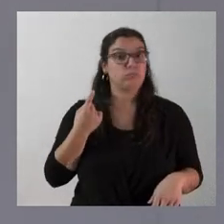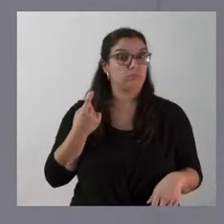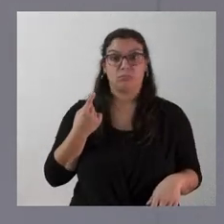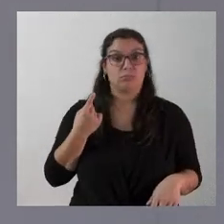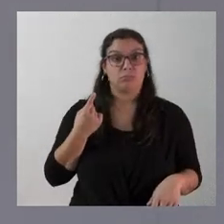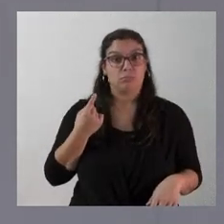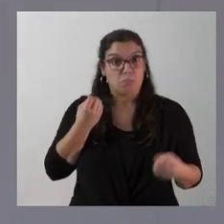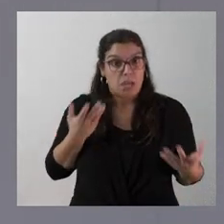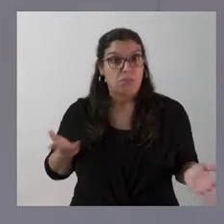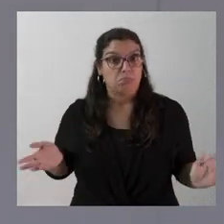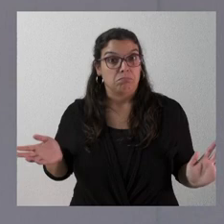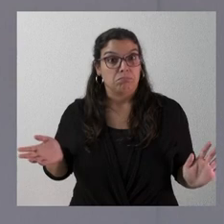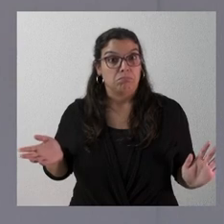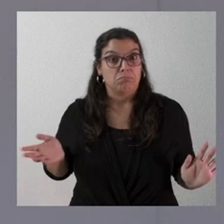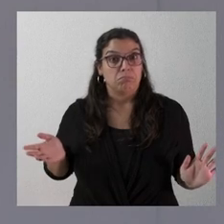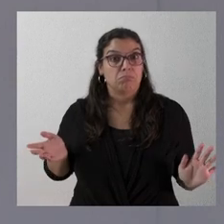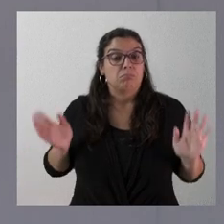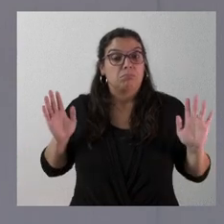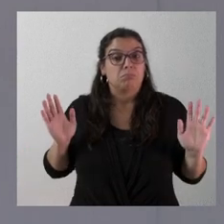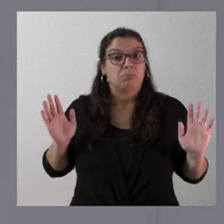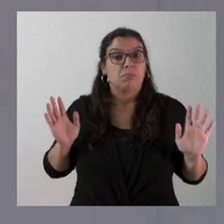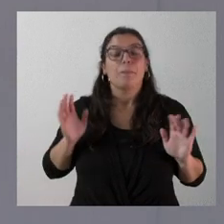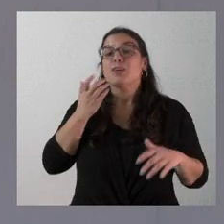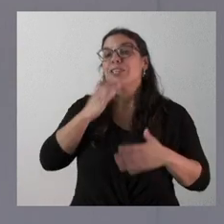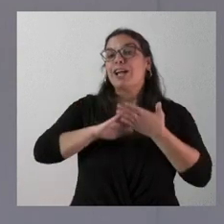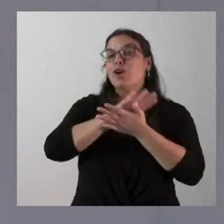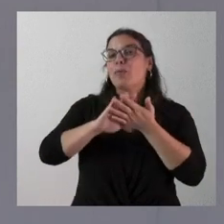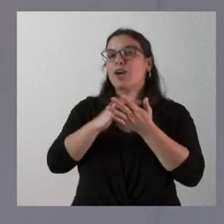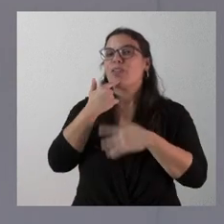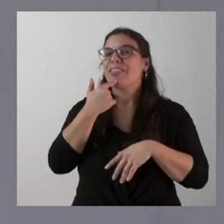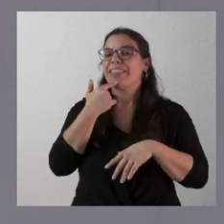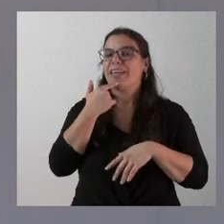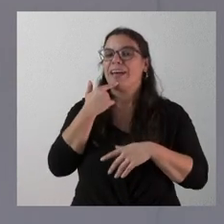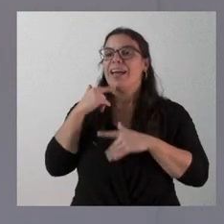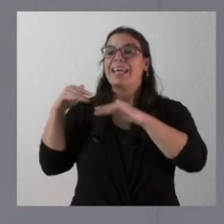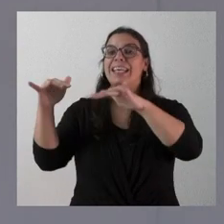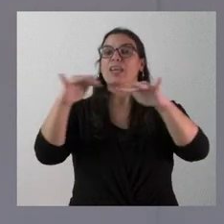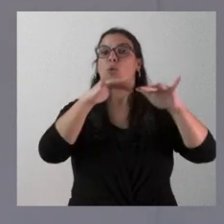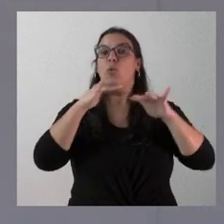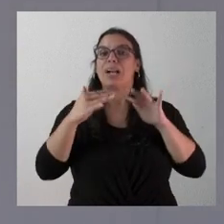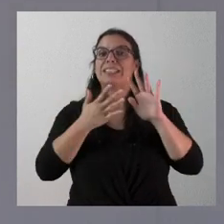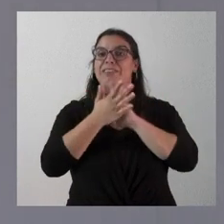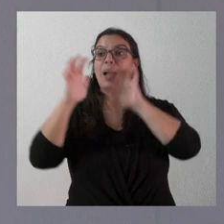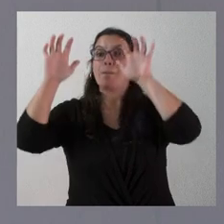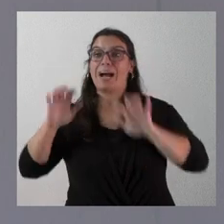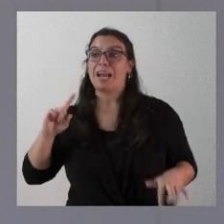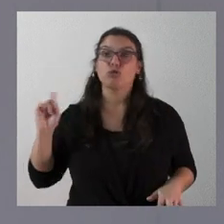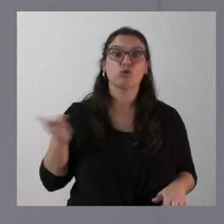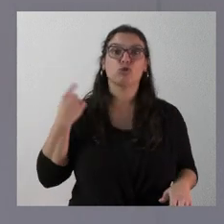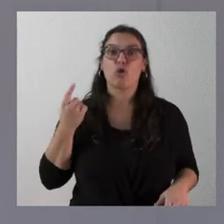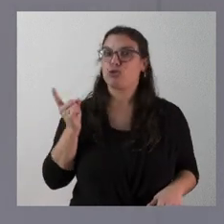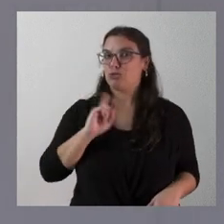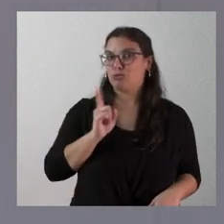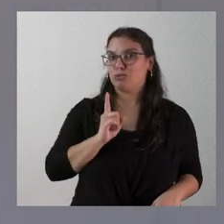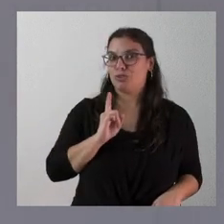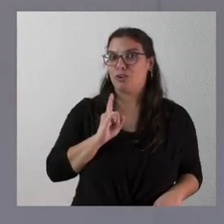ahora me da la impresión de que cuando el gobierno habla de esa armonización fiscal no está queriendo decir que se asuma una bajada de impuestos para todos los